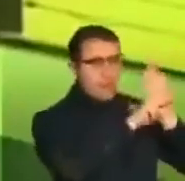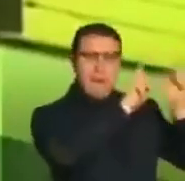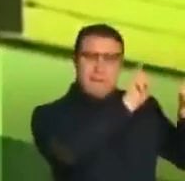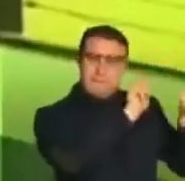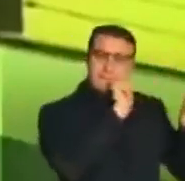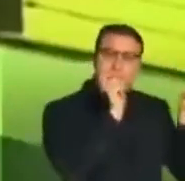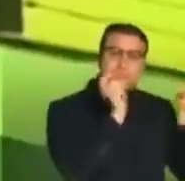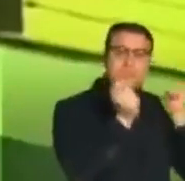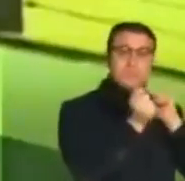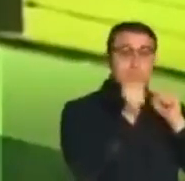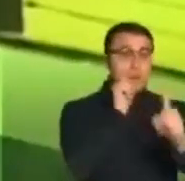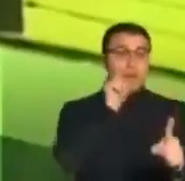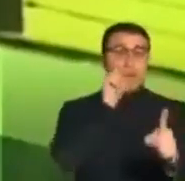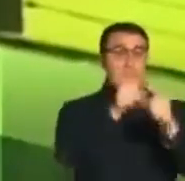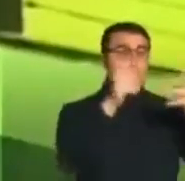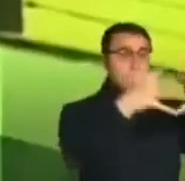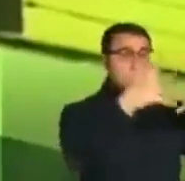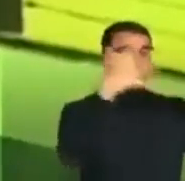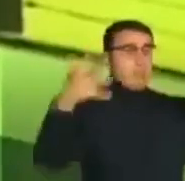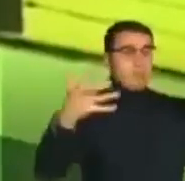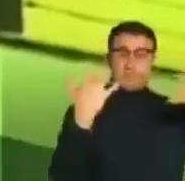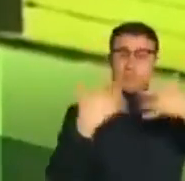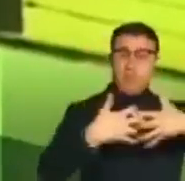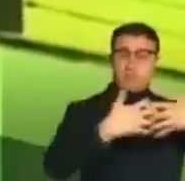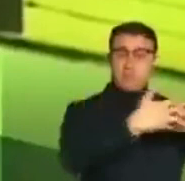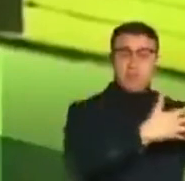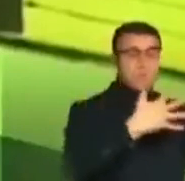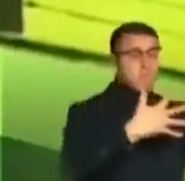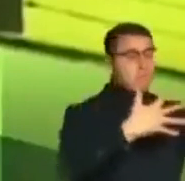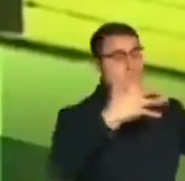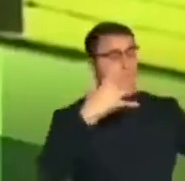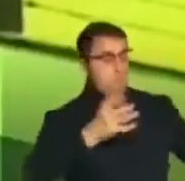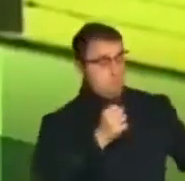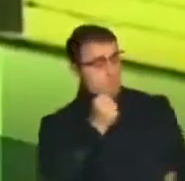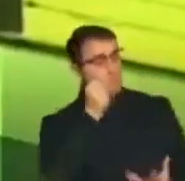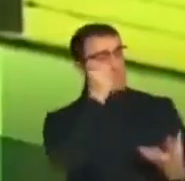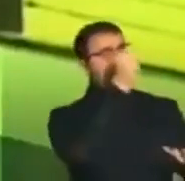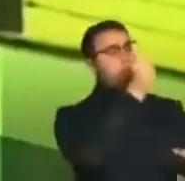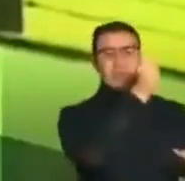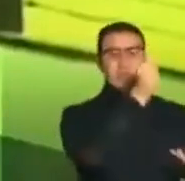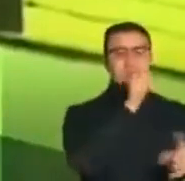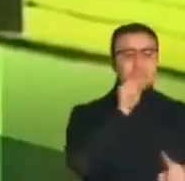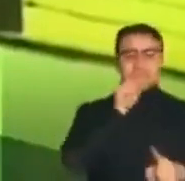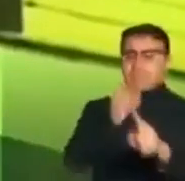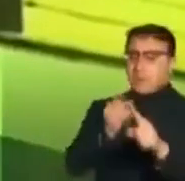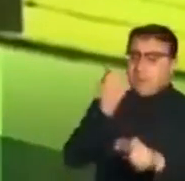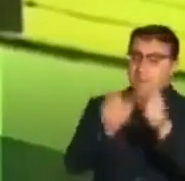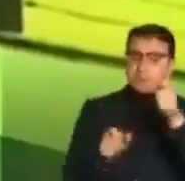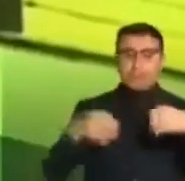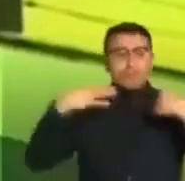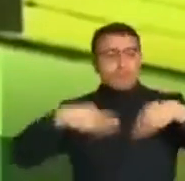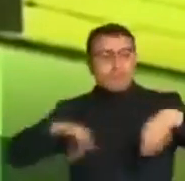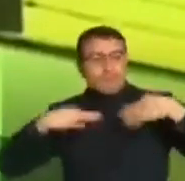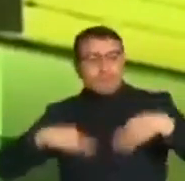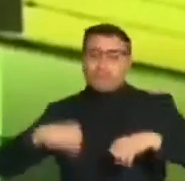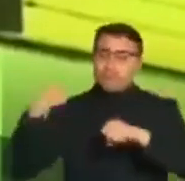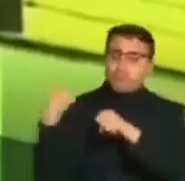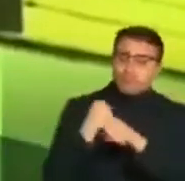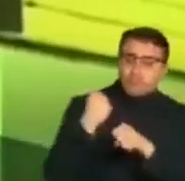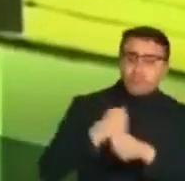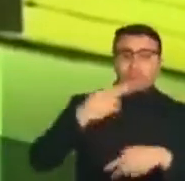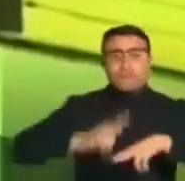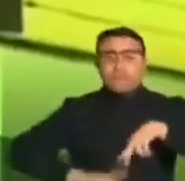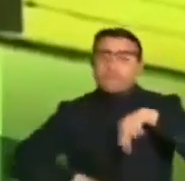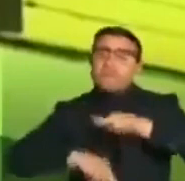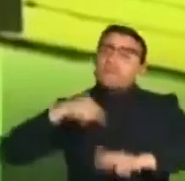fluiría no hacia el gran empresario en primer lugar, sino hacia el albañil del barrio y